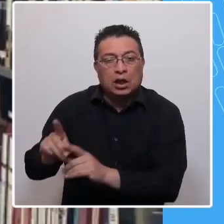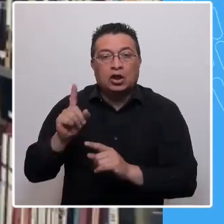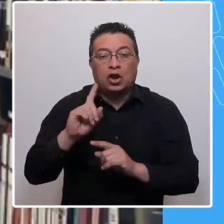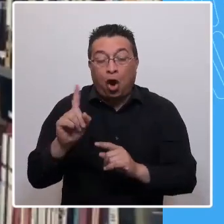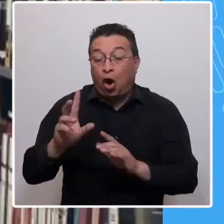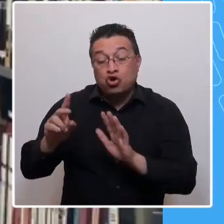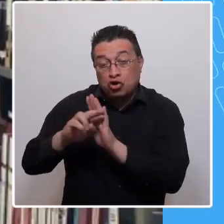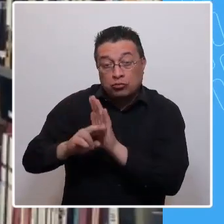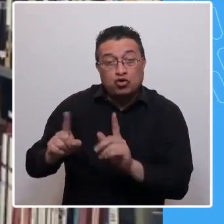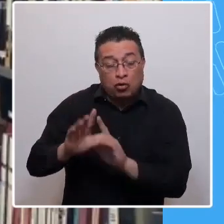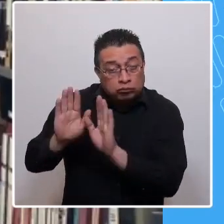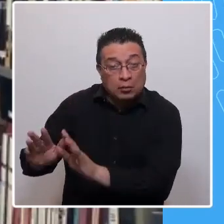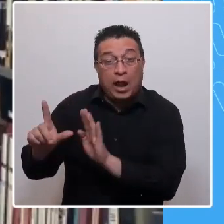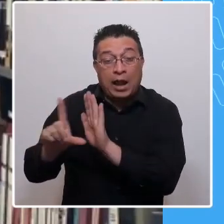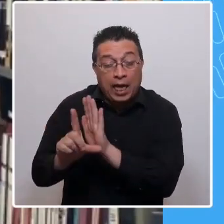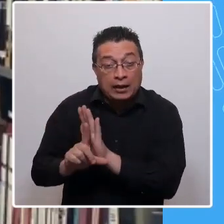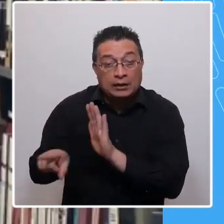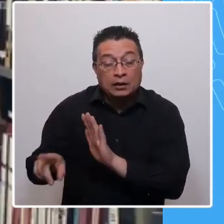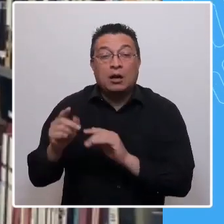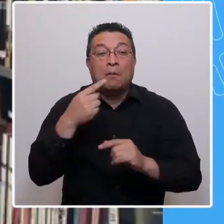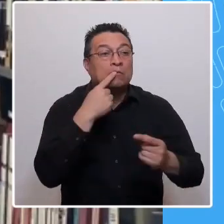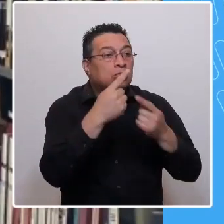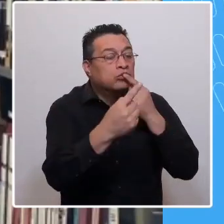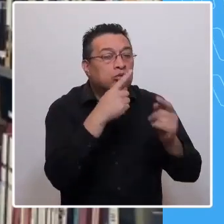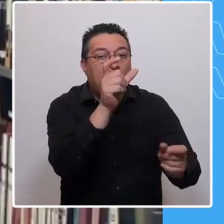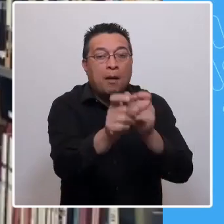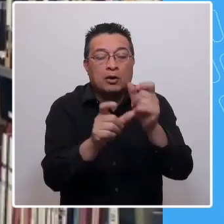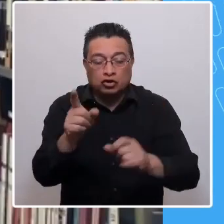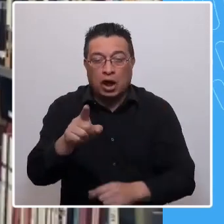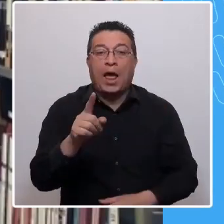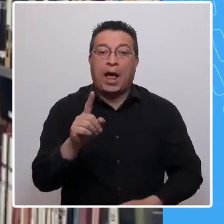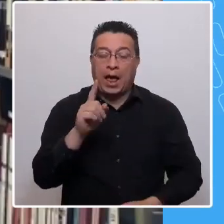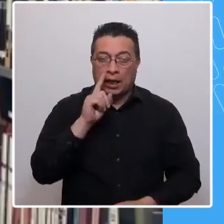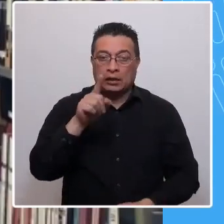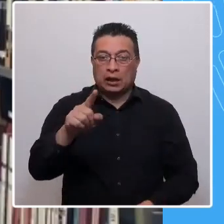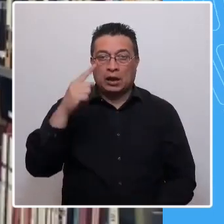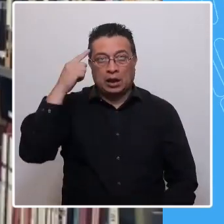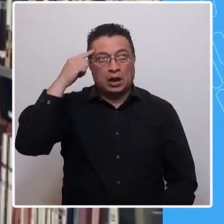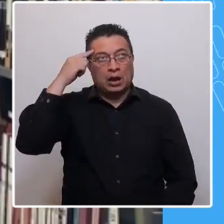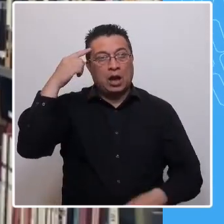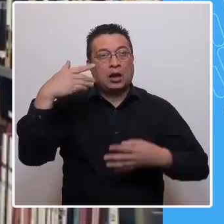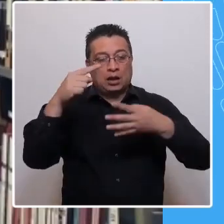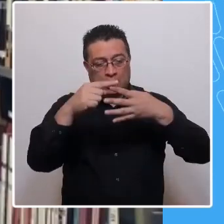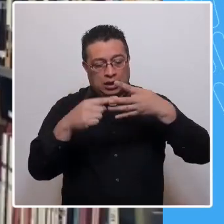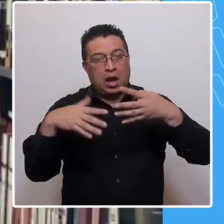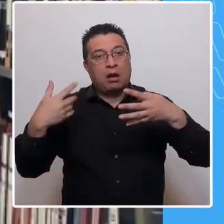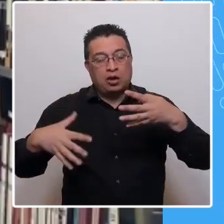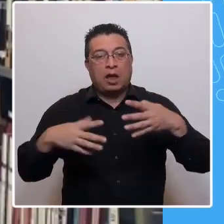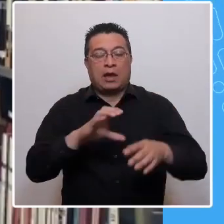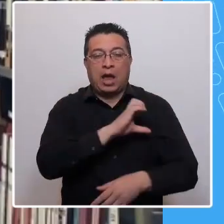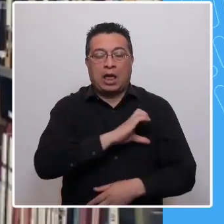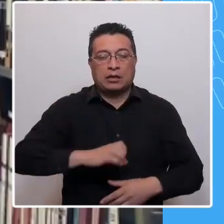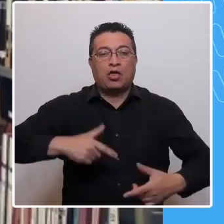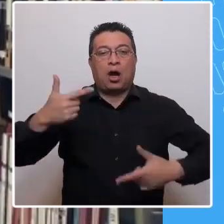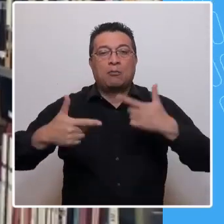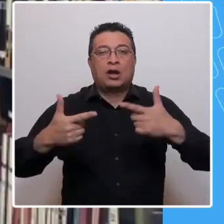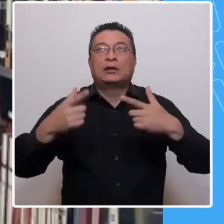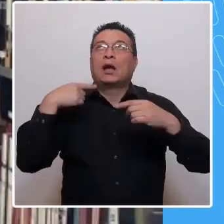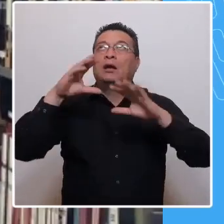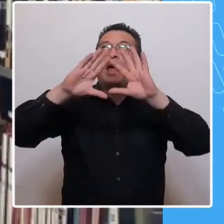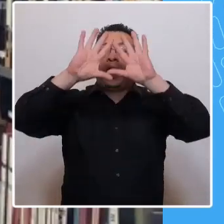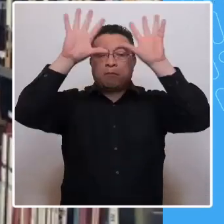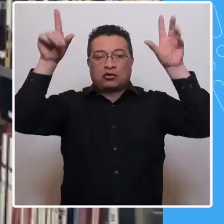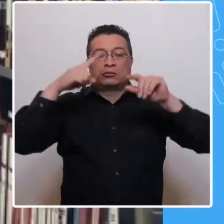regulada. Pregúntele a las personas si está en sus prioridades que el Estado desarrolle una política espacial como propone